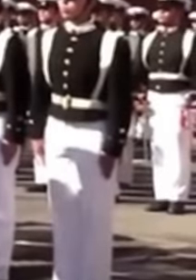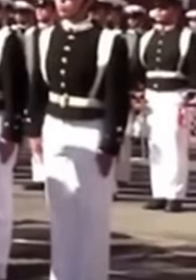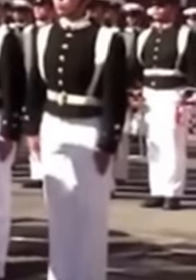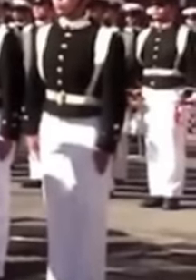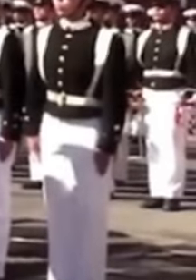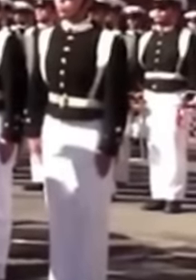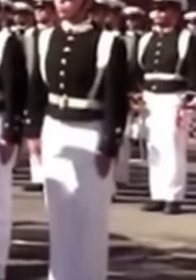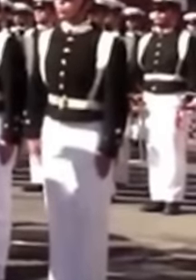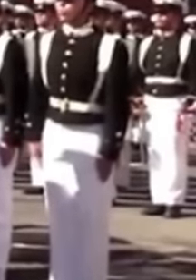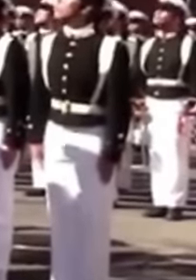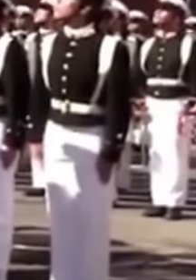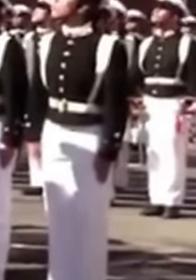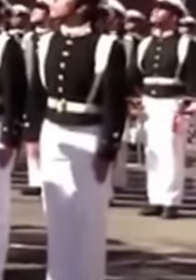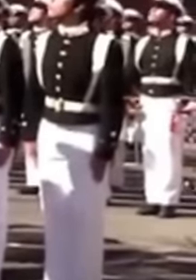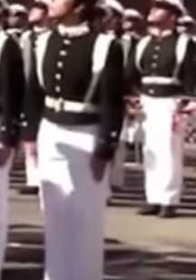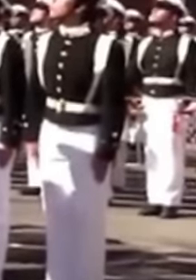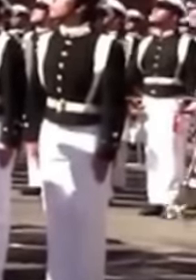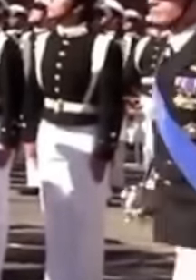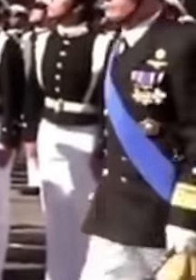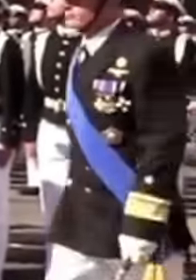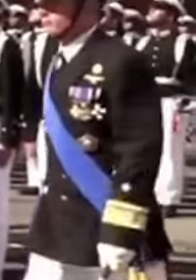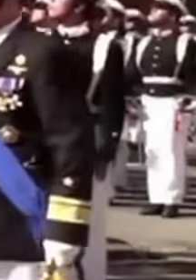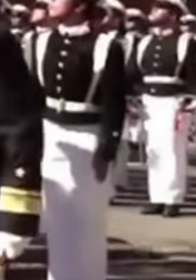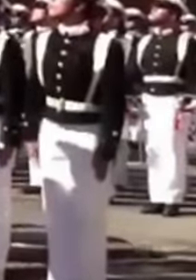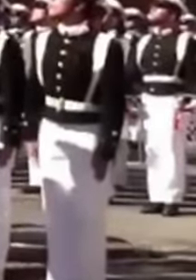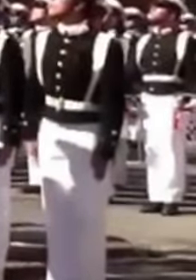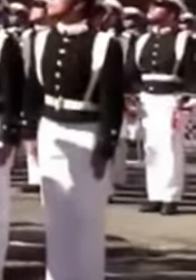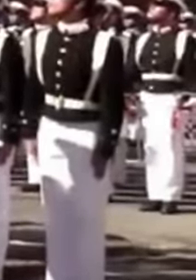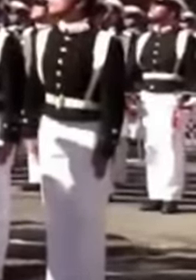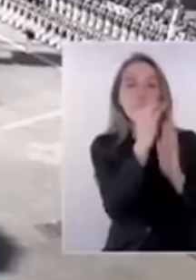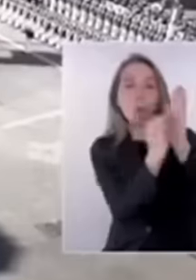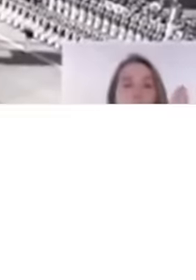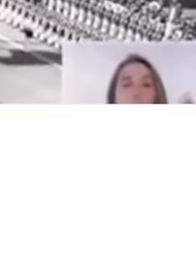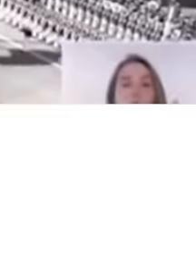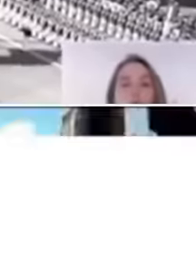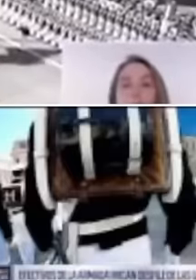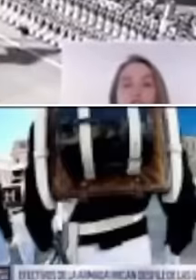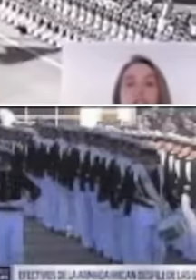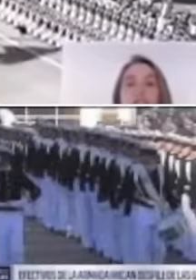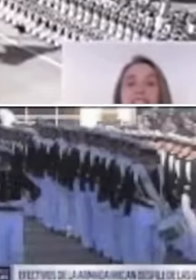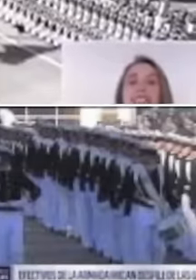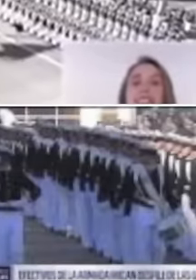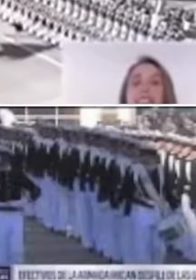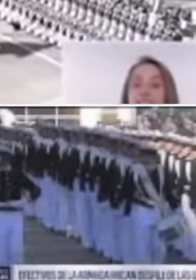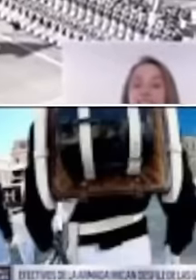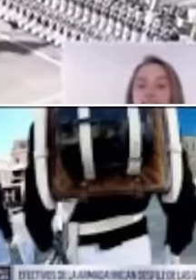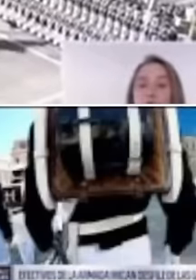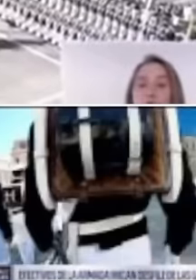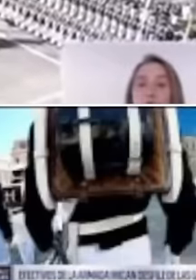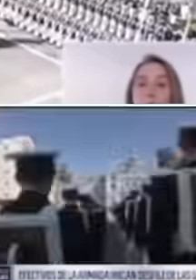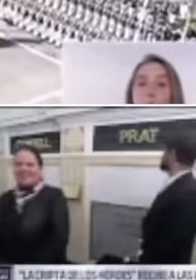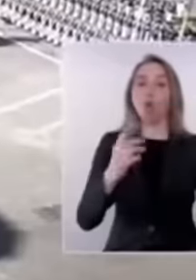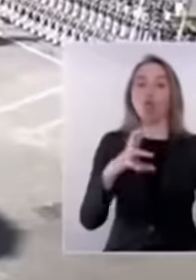a ver el desfile de las glorias navales. Me gusta, me gusta. 36 comodoros y almirantes de la